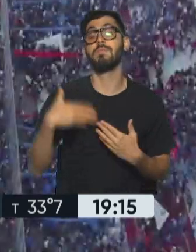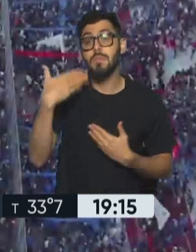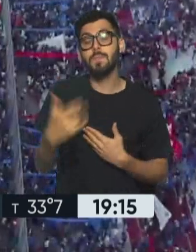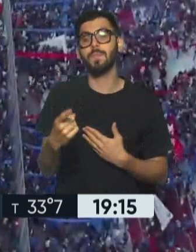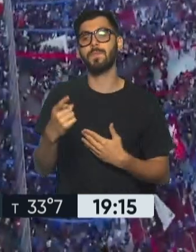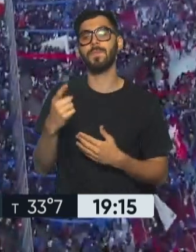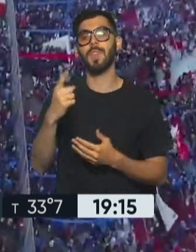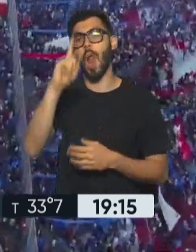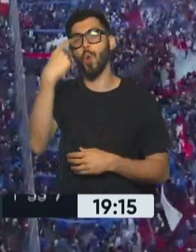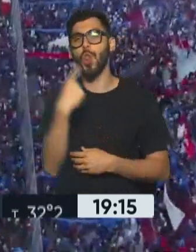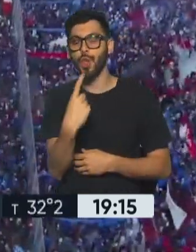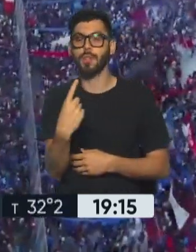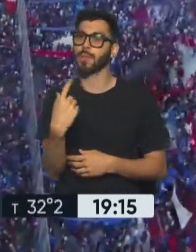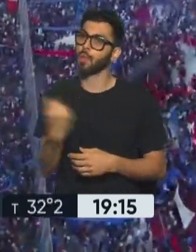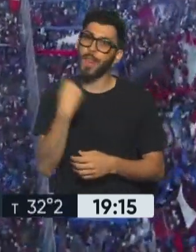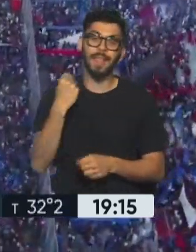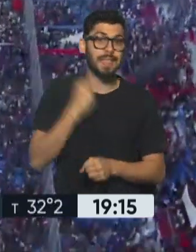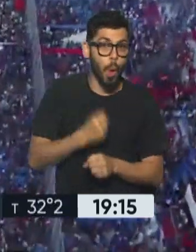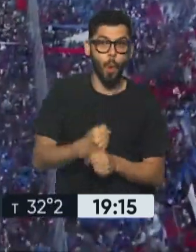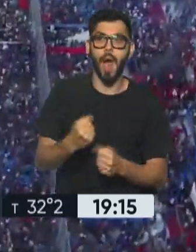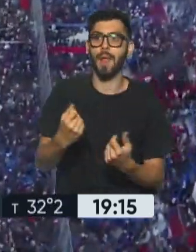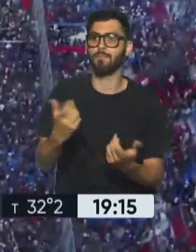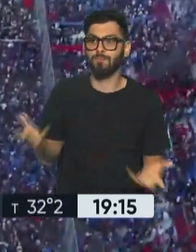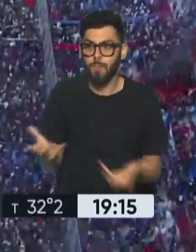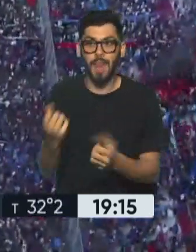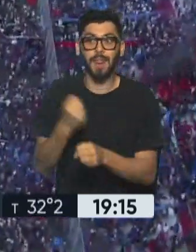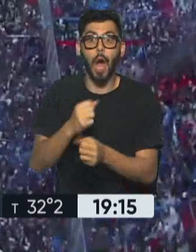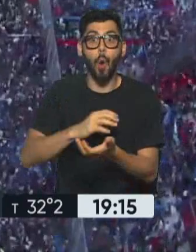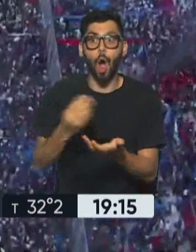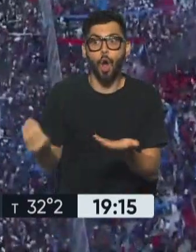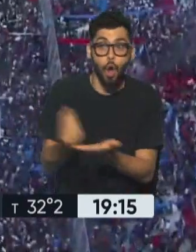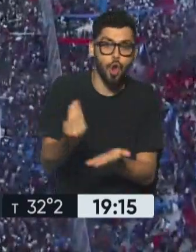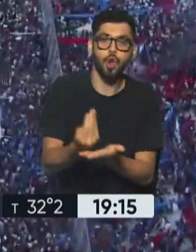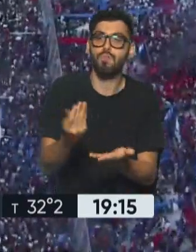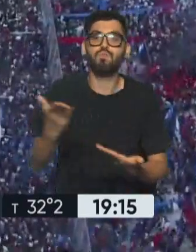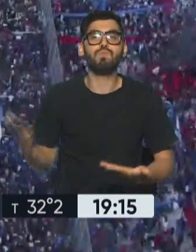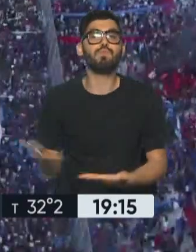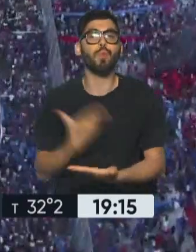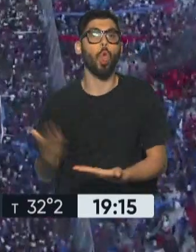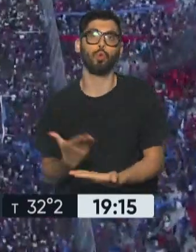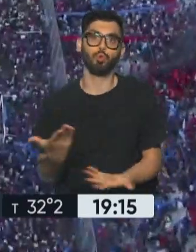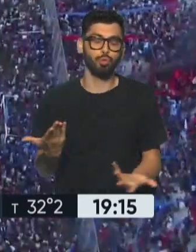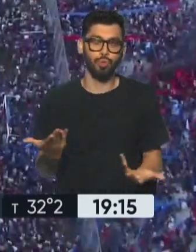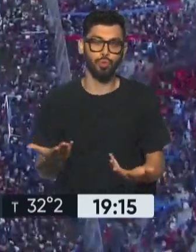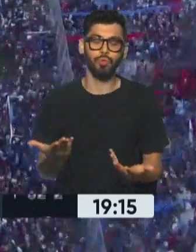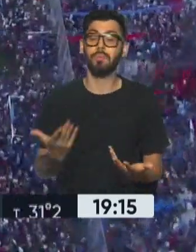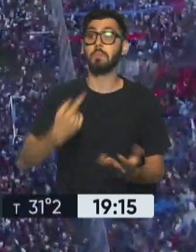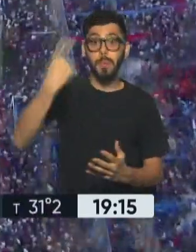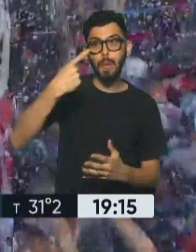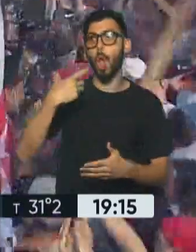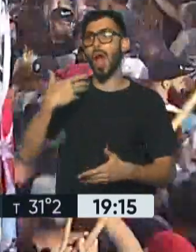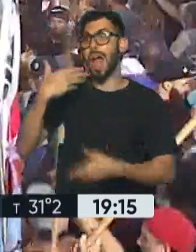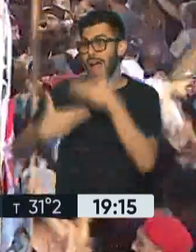en generar trabajo, en generar producción. Eso es fundamentalmente. Primero se crece